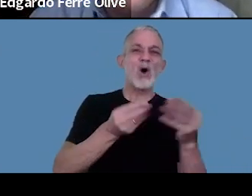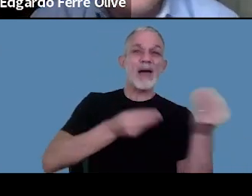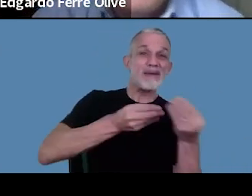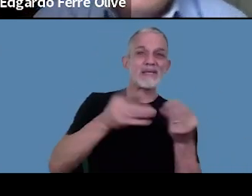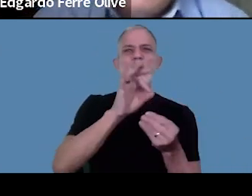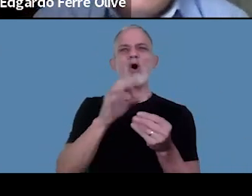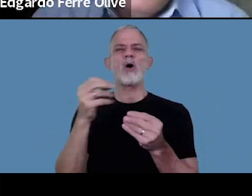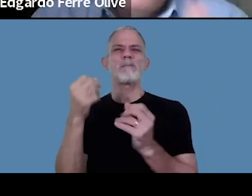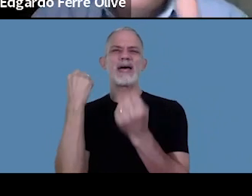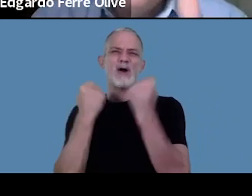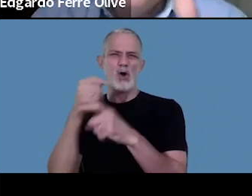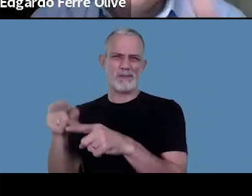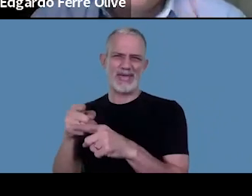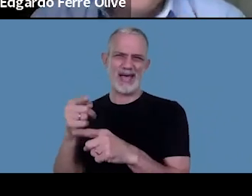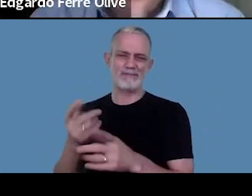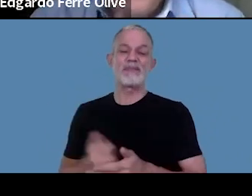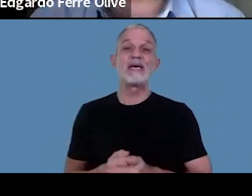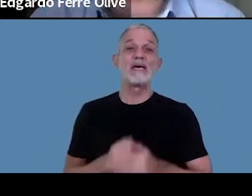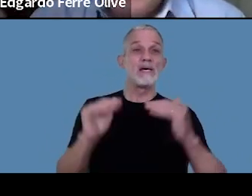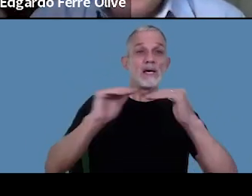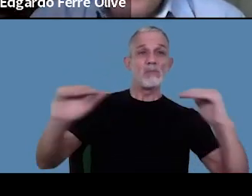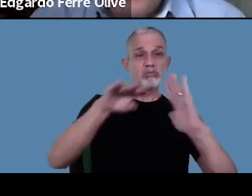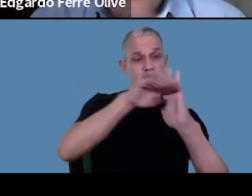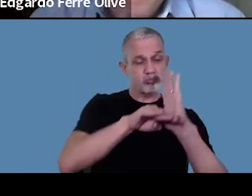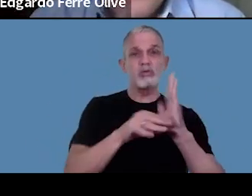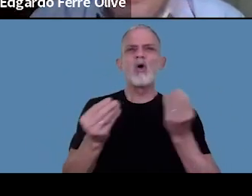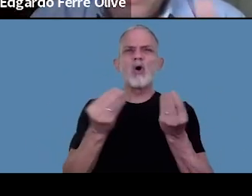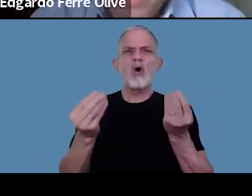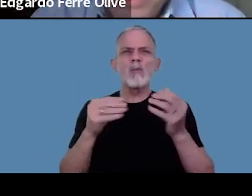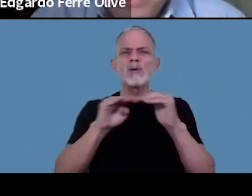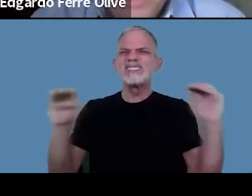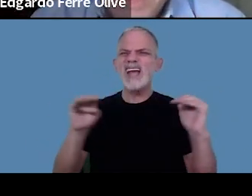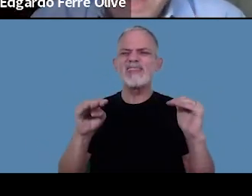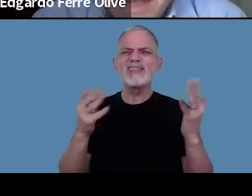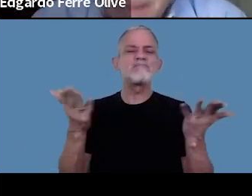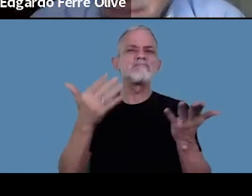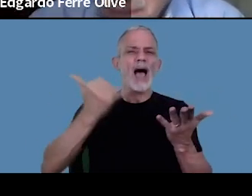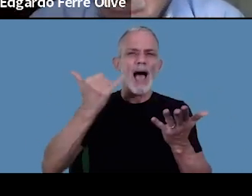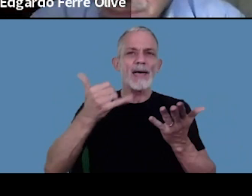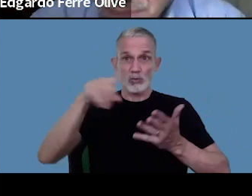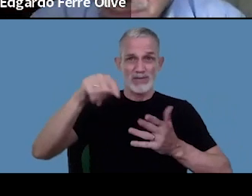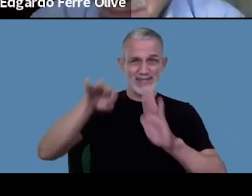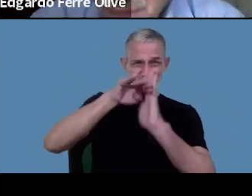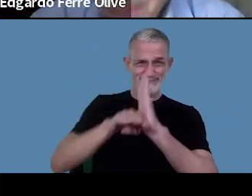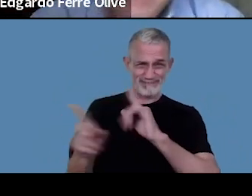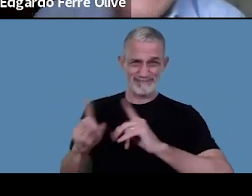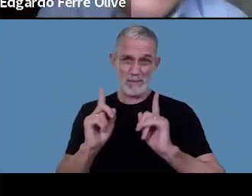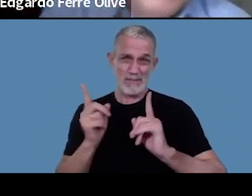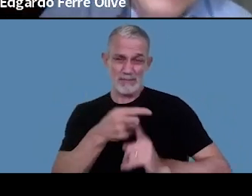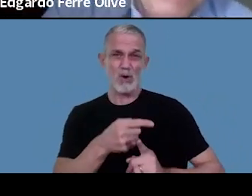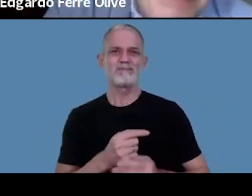económicos. Los estándares que se van a usar son los que tienen ustedes acá en la